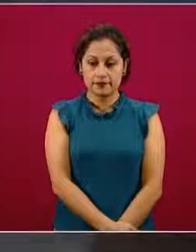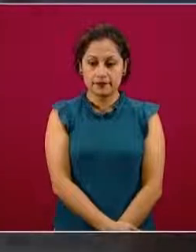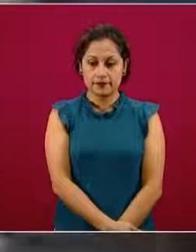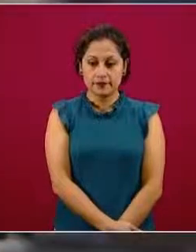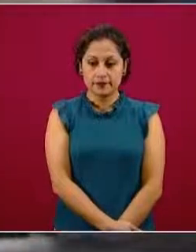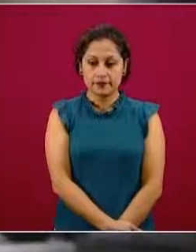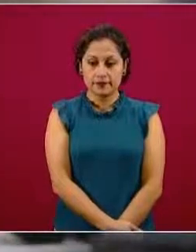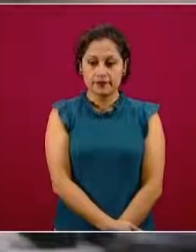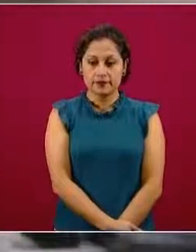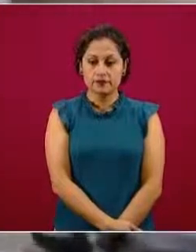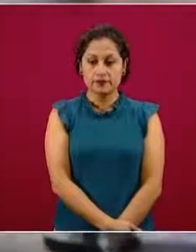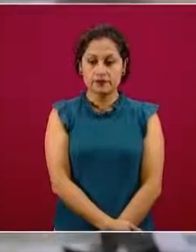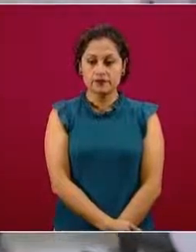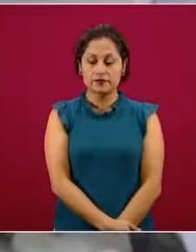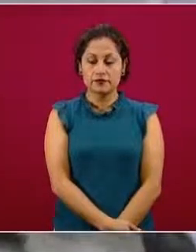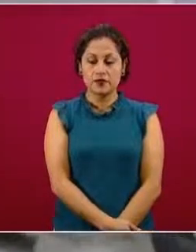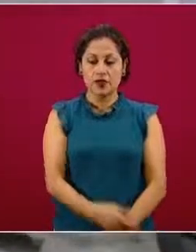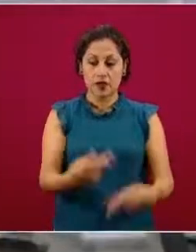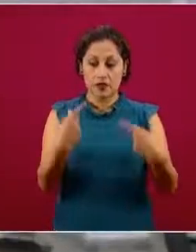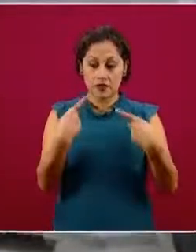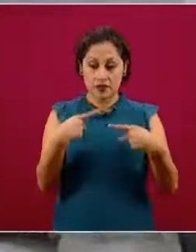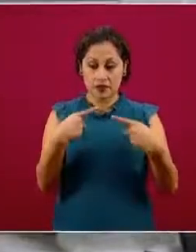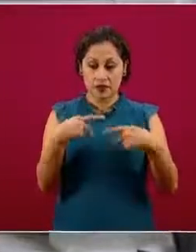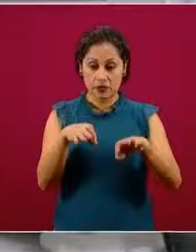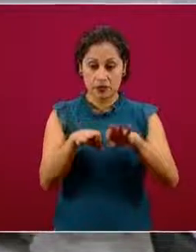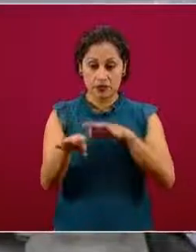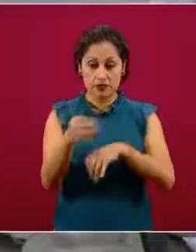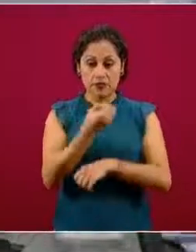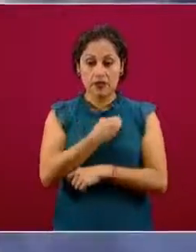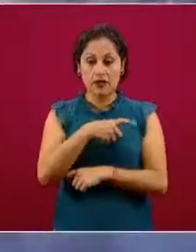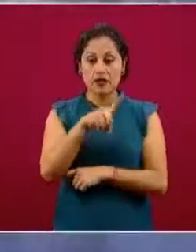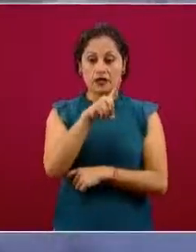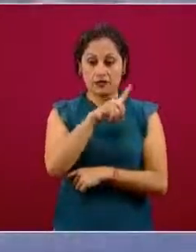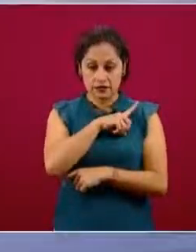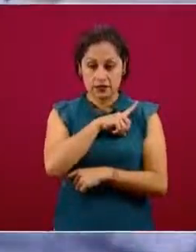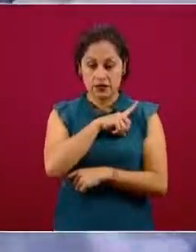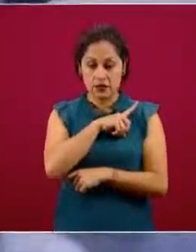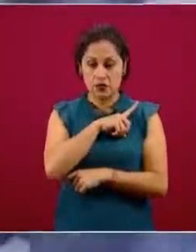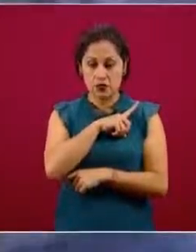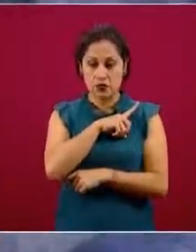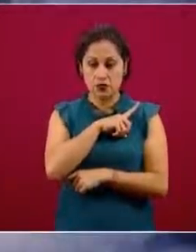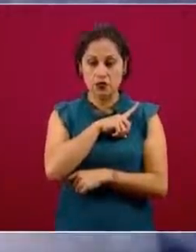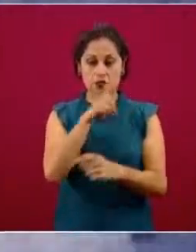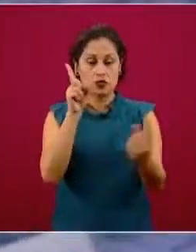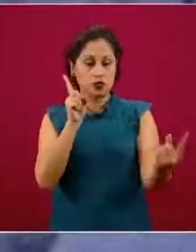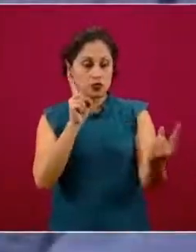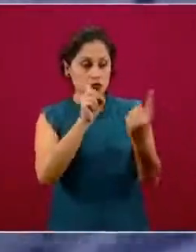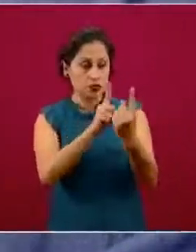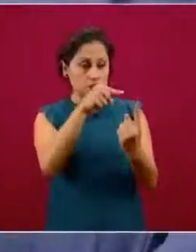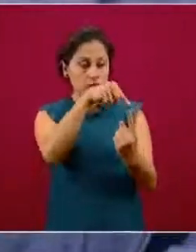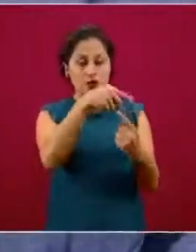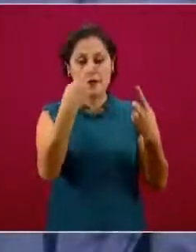Cuando el personal de salud está en contacto con un paciente infectado con COVID,